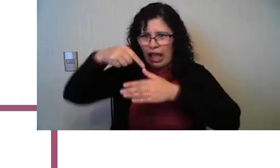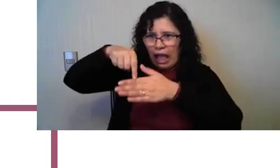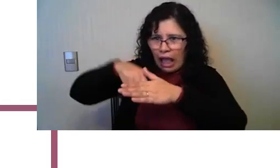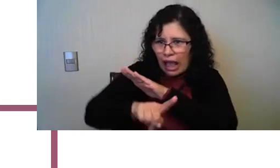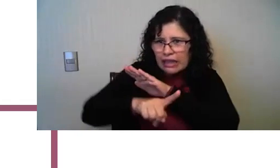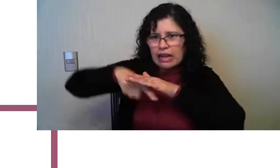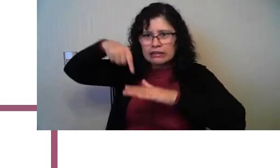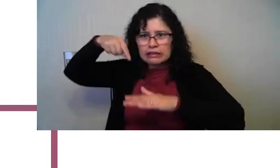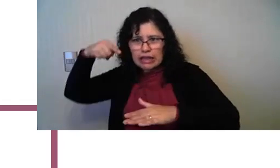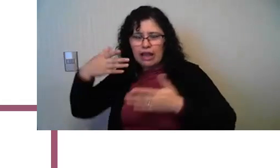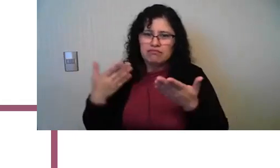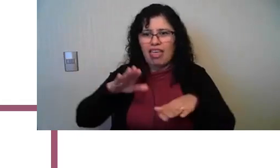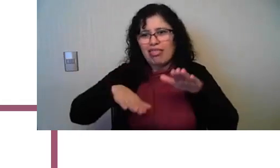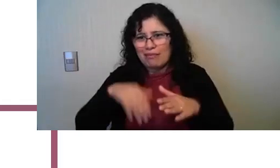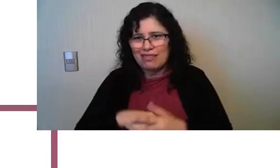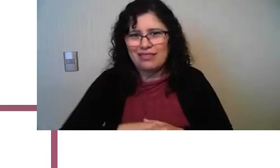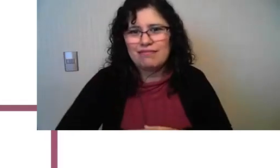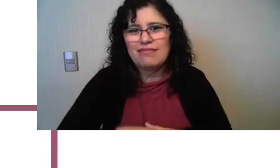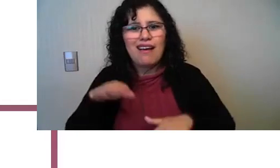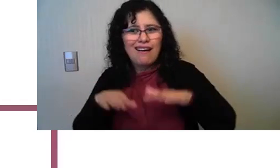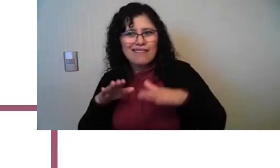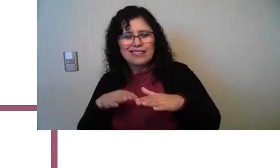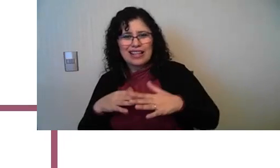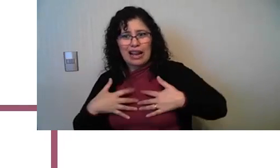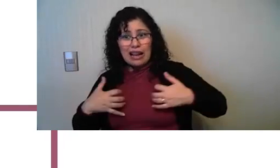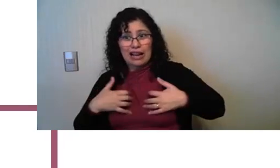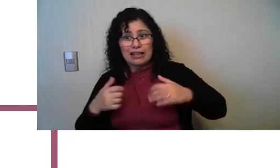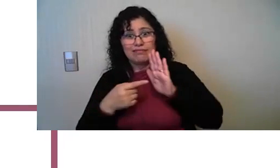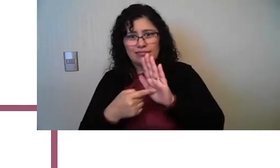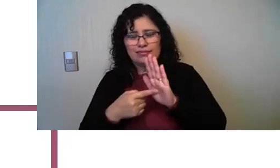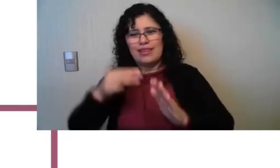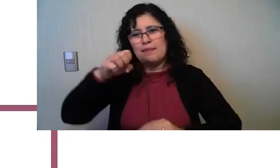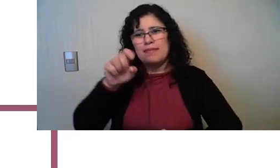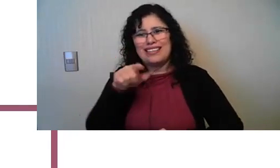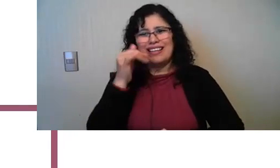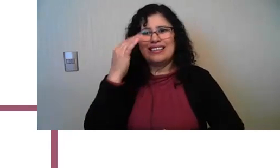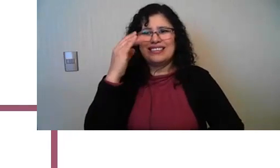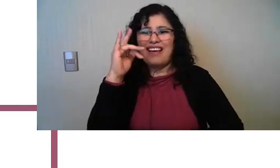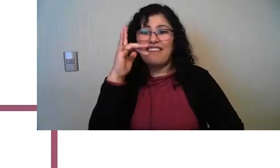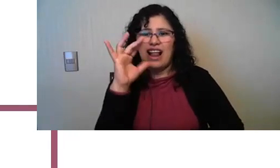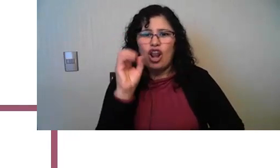digamos, con los elementos que les estoy nombrando. Anatómicamente, mesencéfalo, pedúnculo cerebeloso superior,